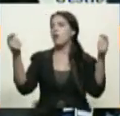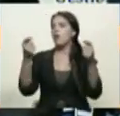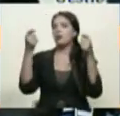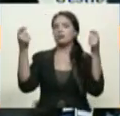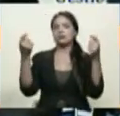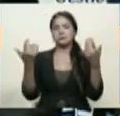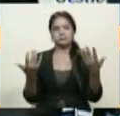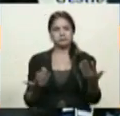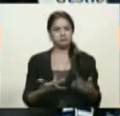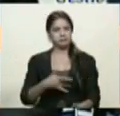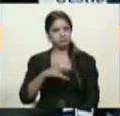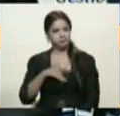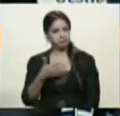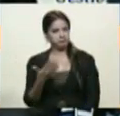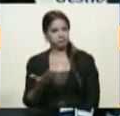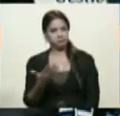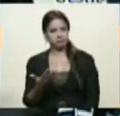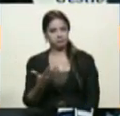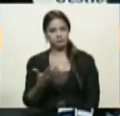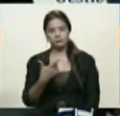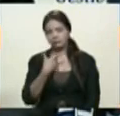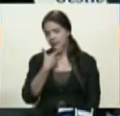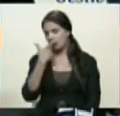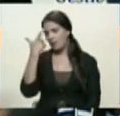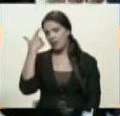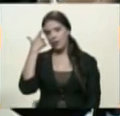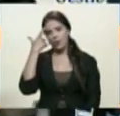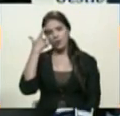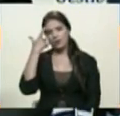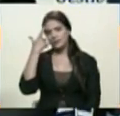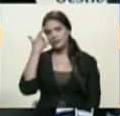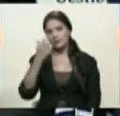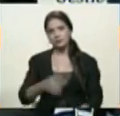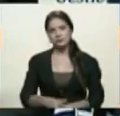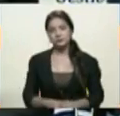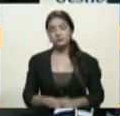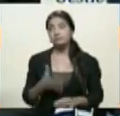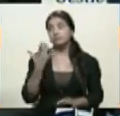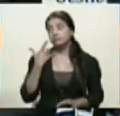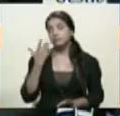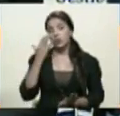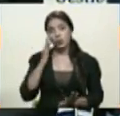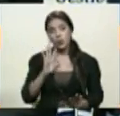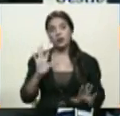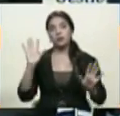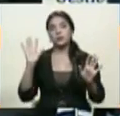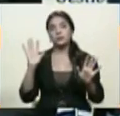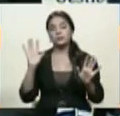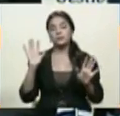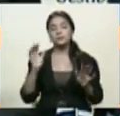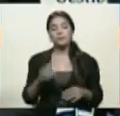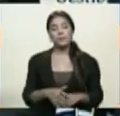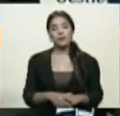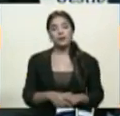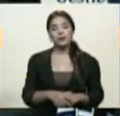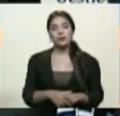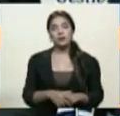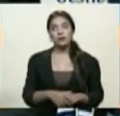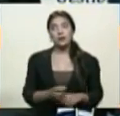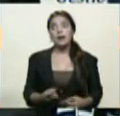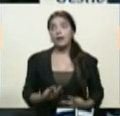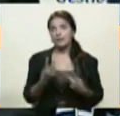llanamente de la vergüenza y de la ignominia yo creo que la vida nos enseña